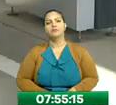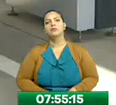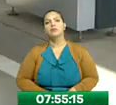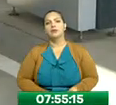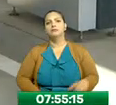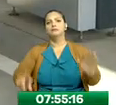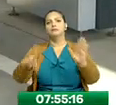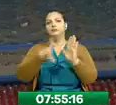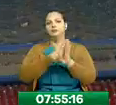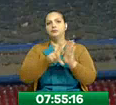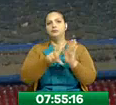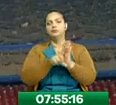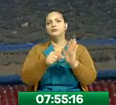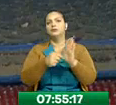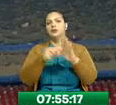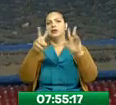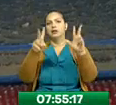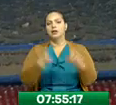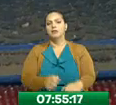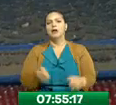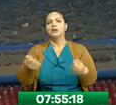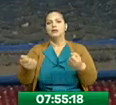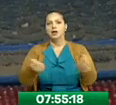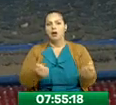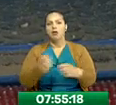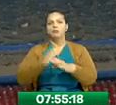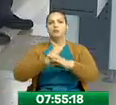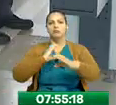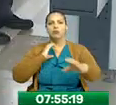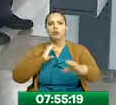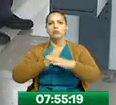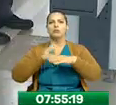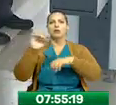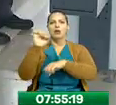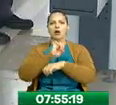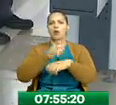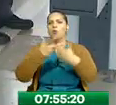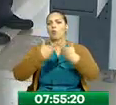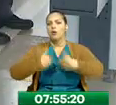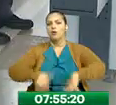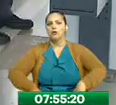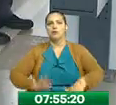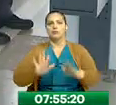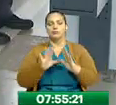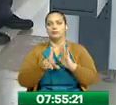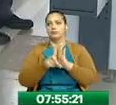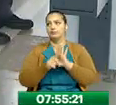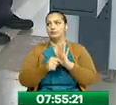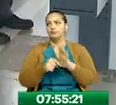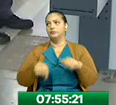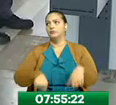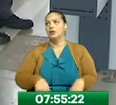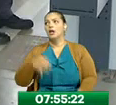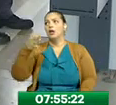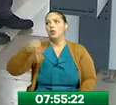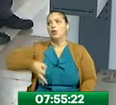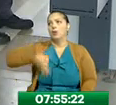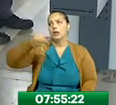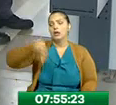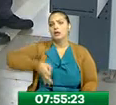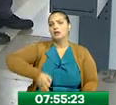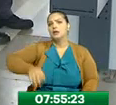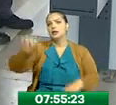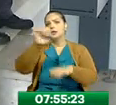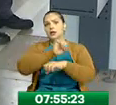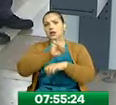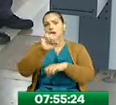de Transporte Terrestre, Tránsito y Seguridad Vial. Aquí en el Cantón Eloy Alfaro Durán, en el área de revisión se atiende un promedio